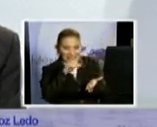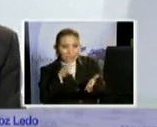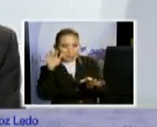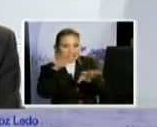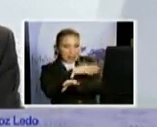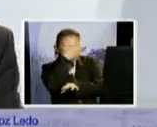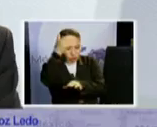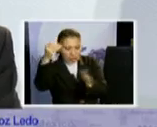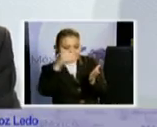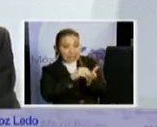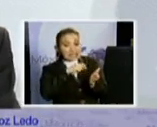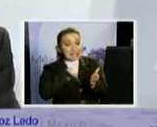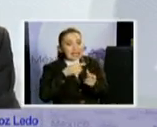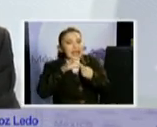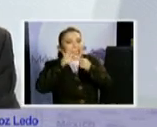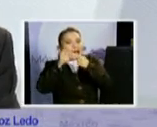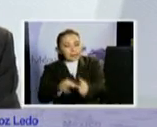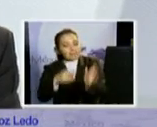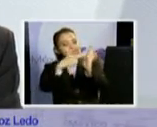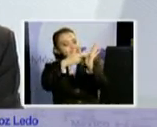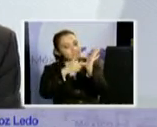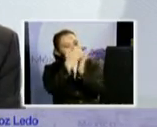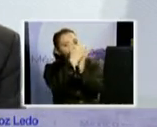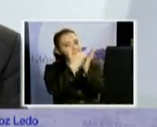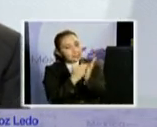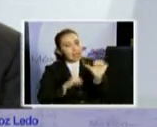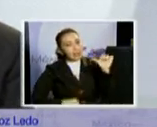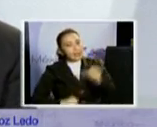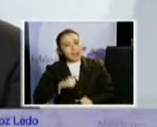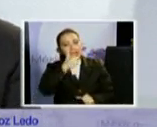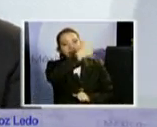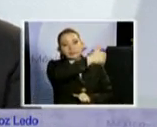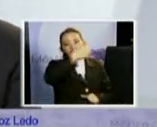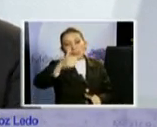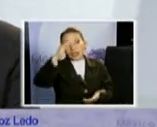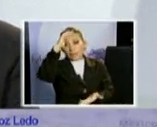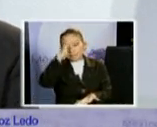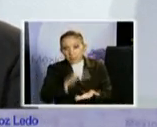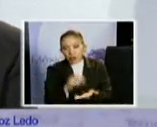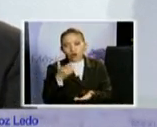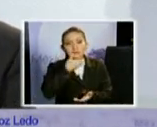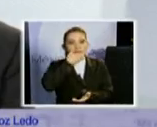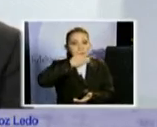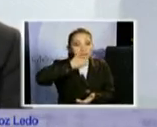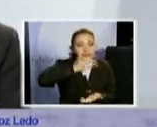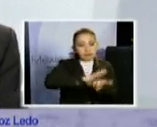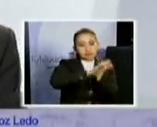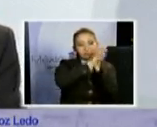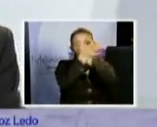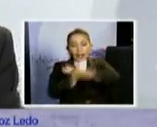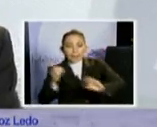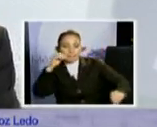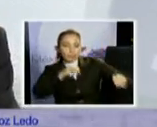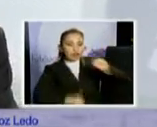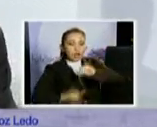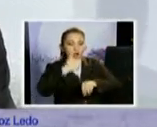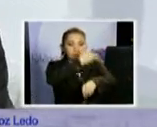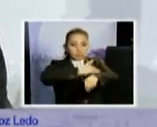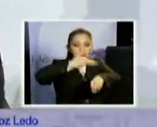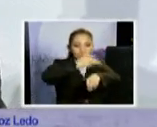multilateral que guíen la instrumentación de acciones efectivas de mitigación, adaptación y medios de implementación